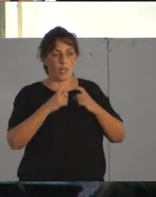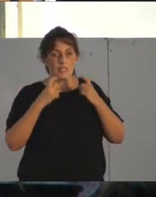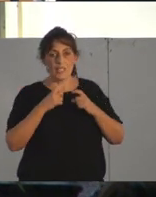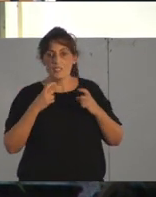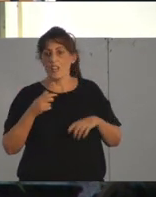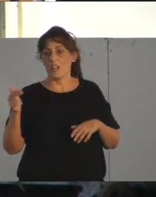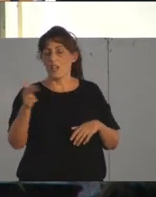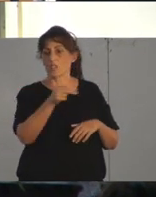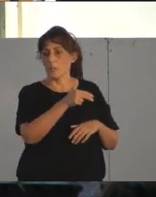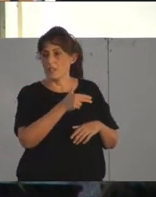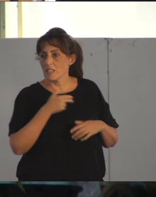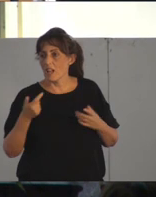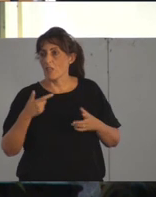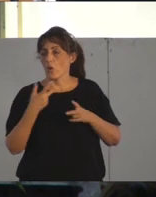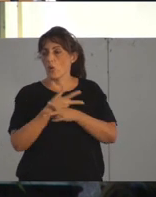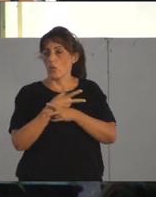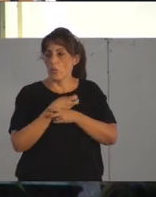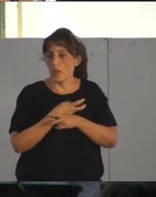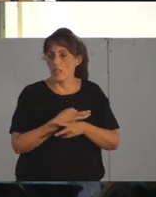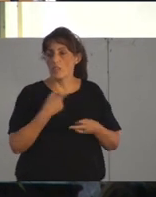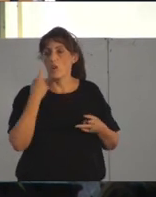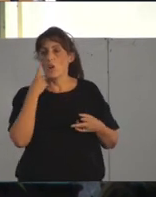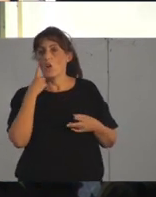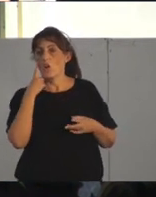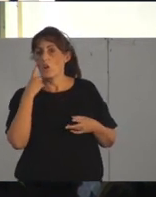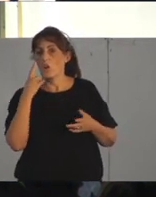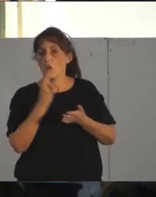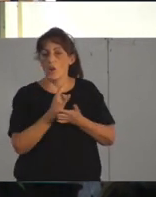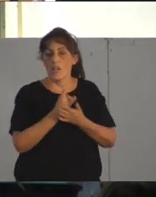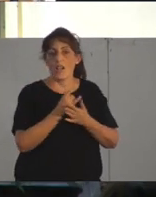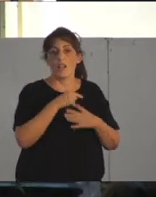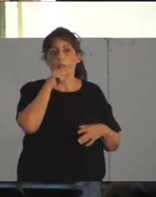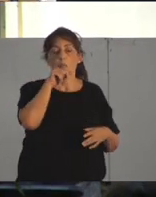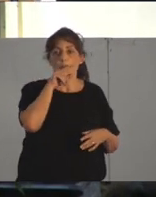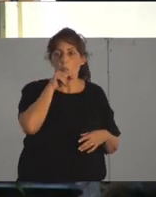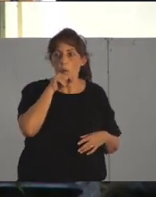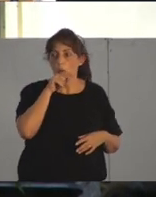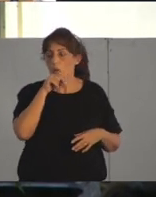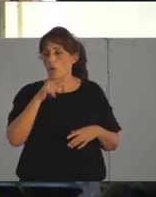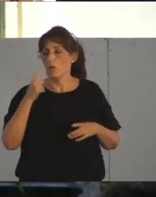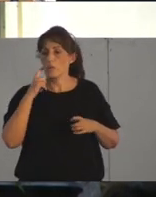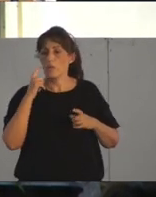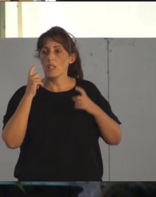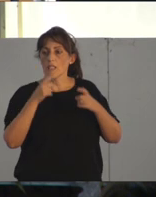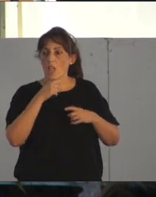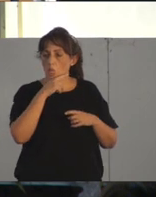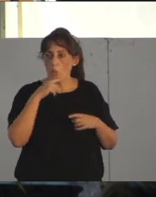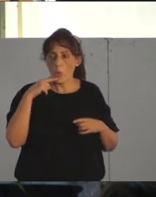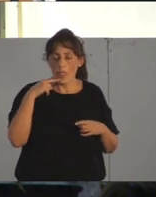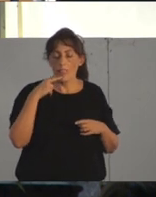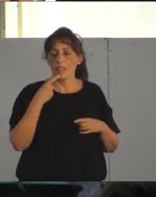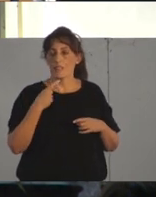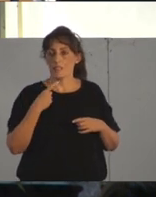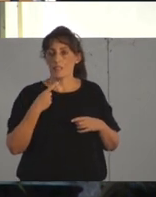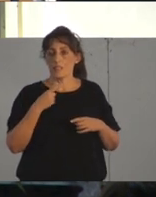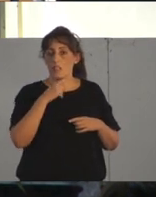espinas, que haya pellejitos, que haya hilos de carne o de pollo. Evitaremos los dulces porque